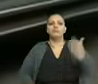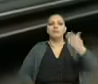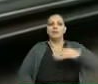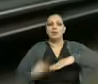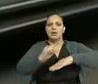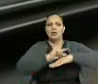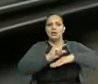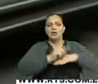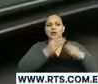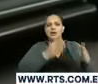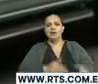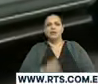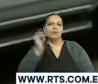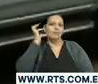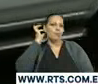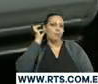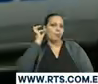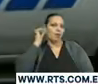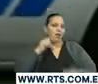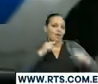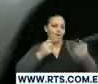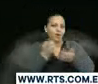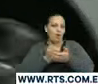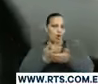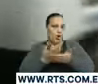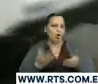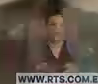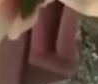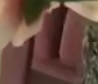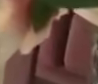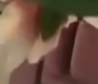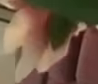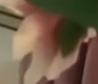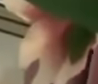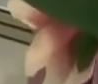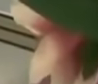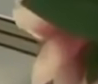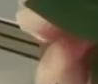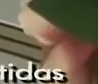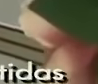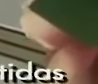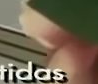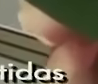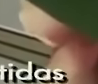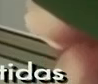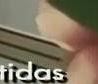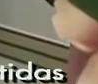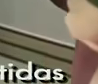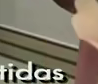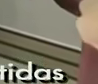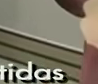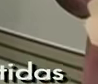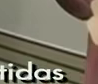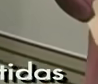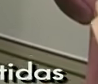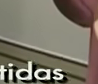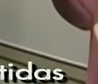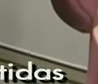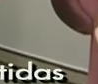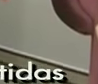compras, informó Charlie Pizá. Cuando pierda todas